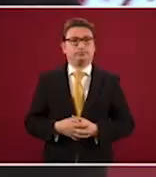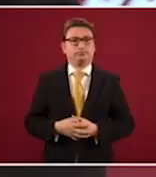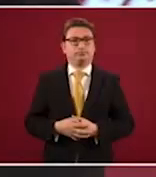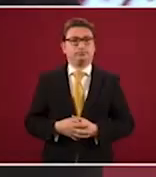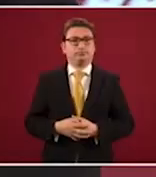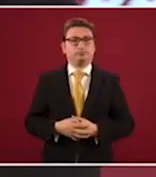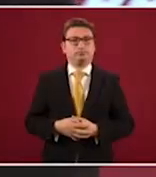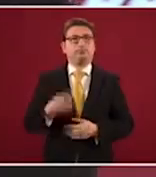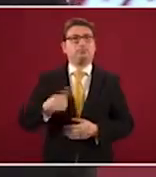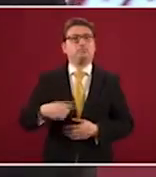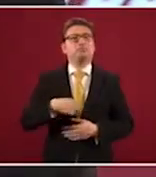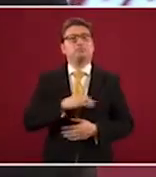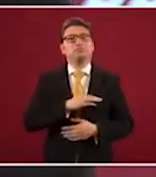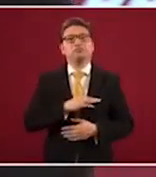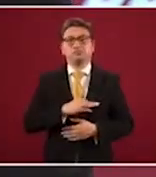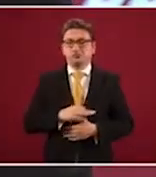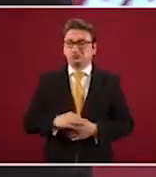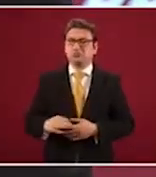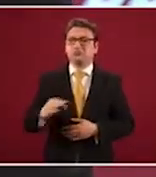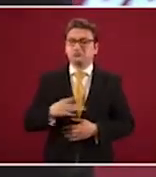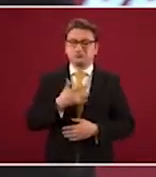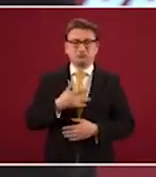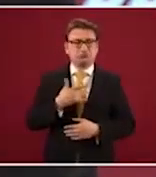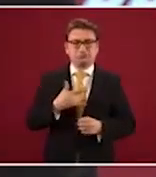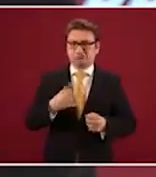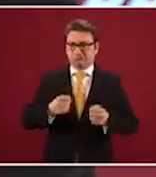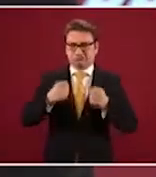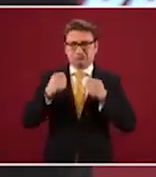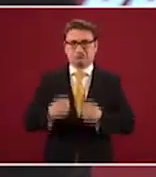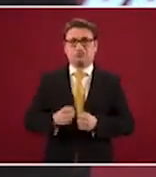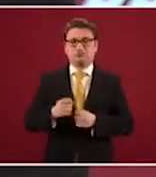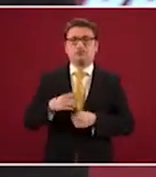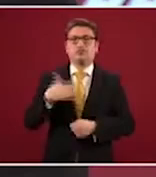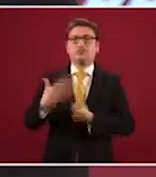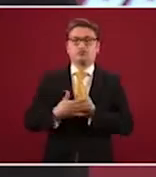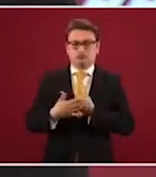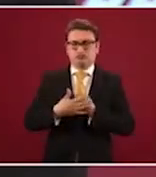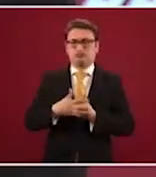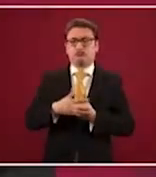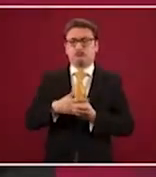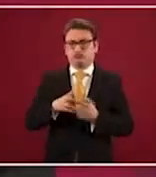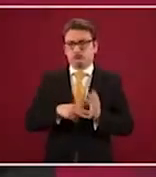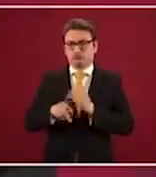tener asegurado el financiamiento para el año próximo